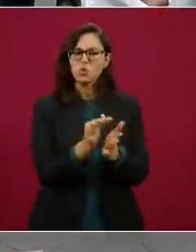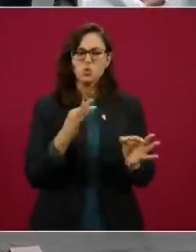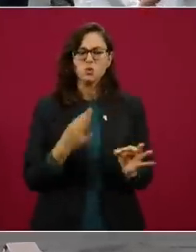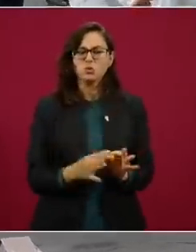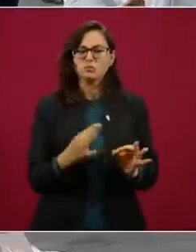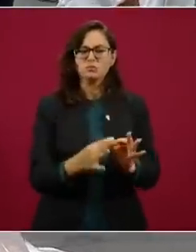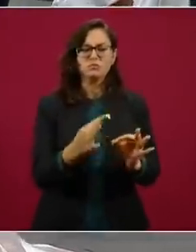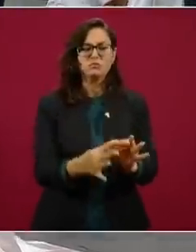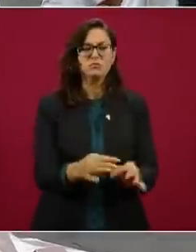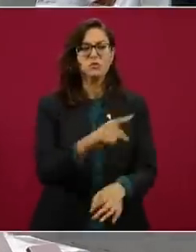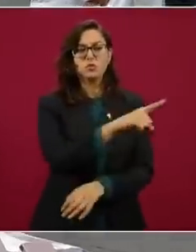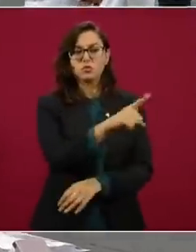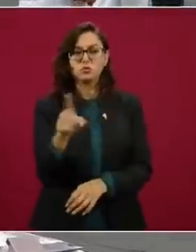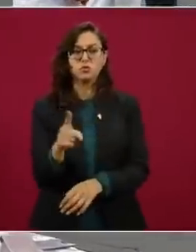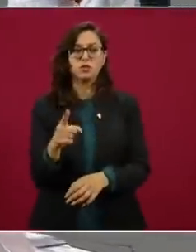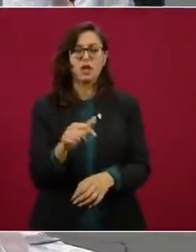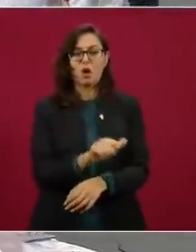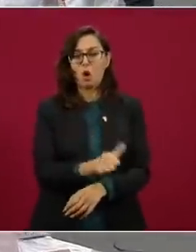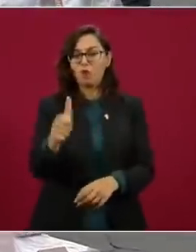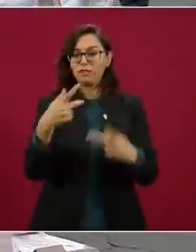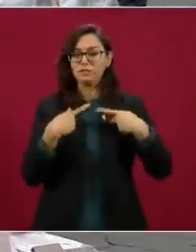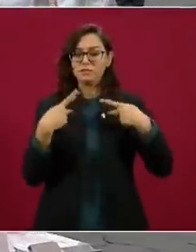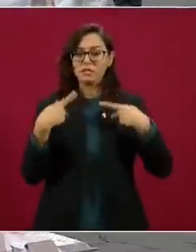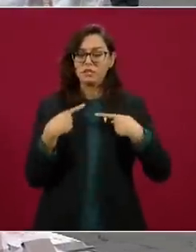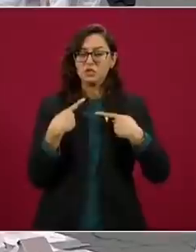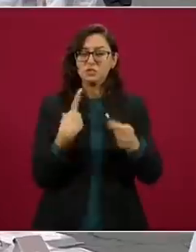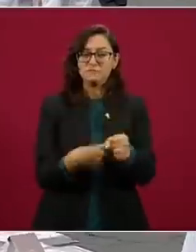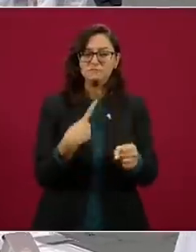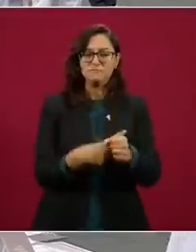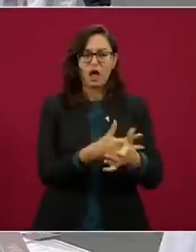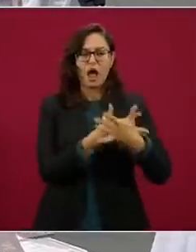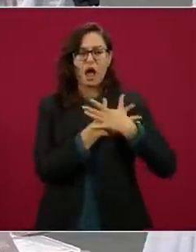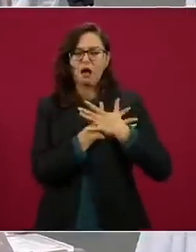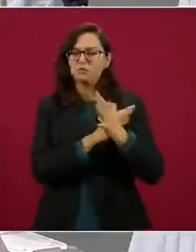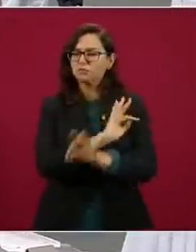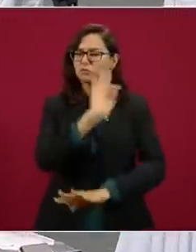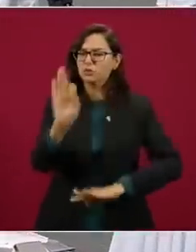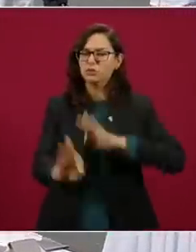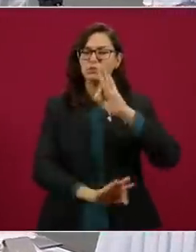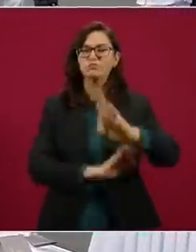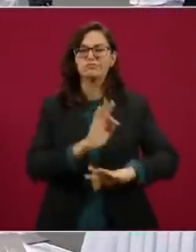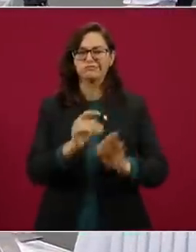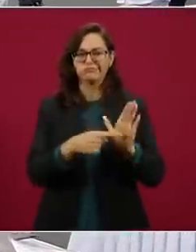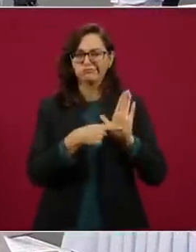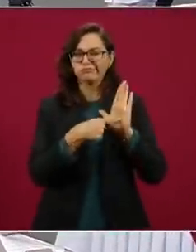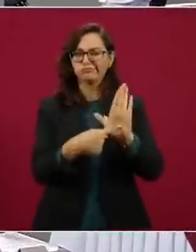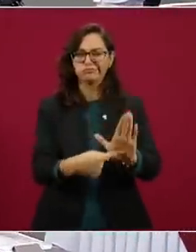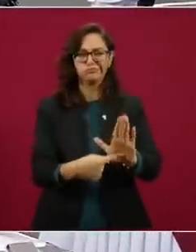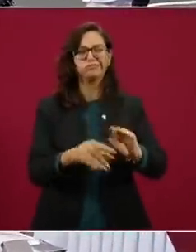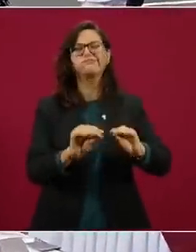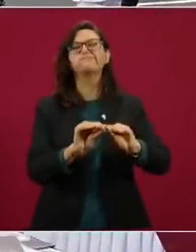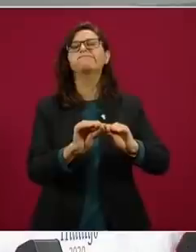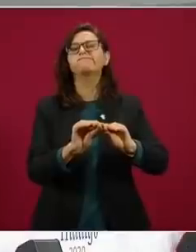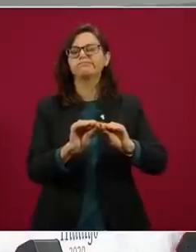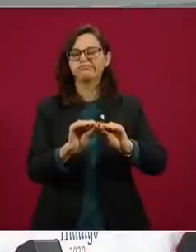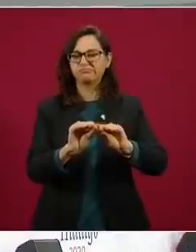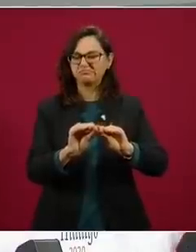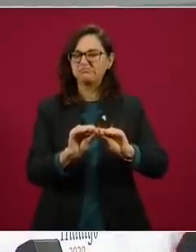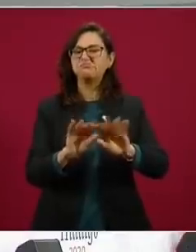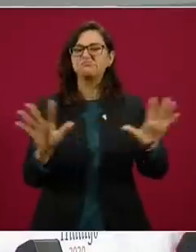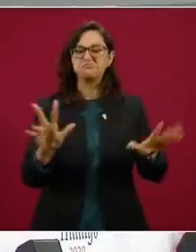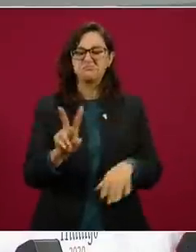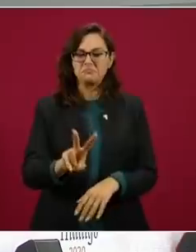amor por el prójimo expresa de manera clara los valores